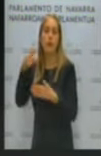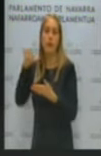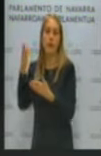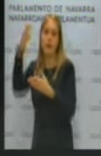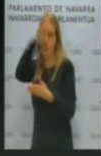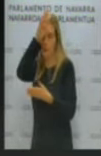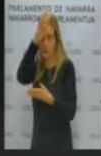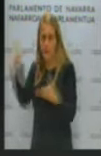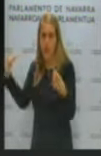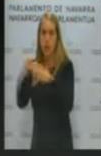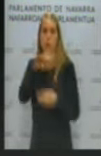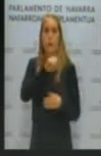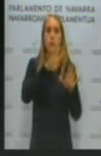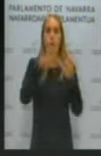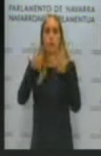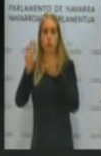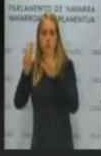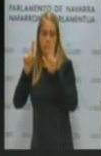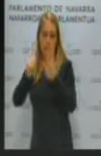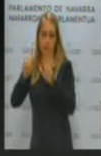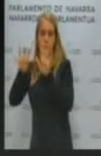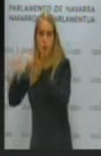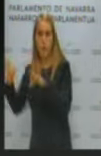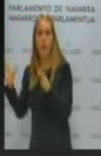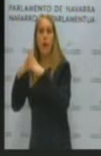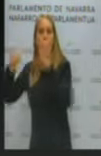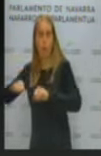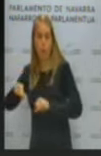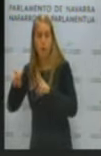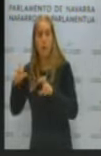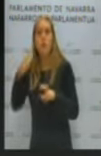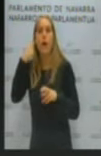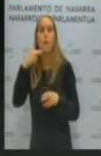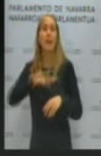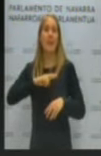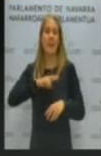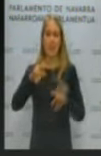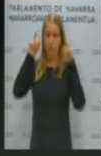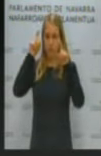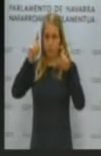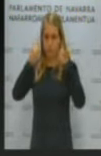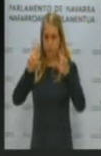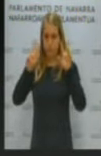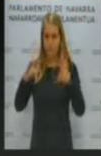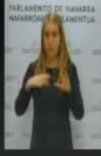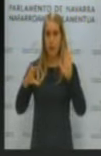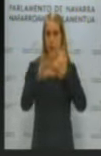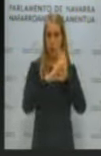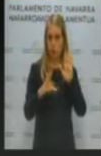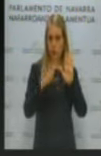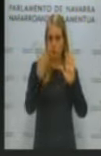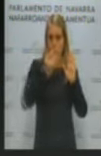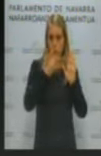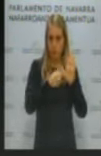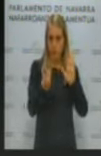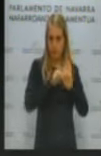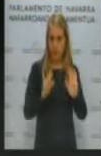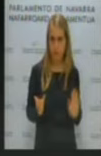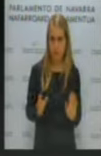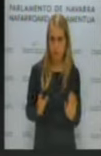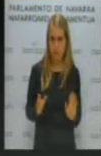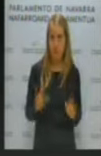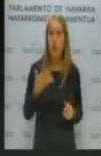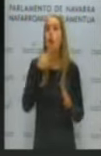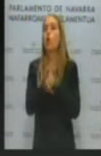en 1979 y estudiar vías legales para no impartir religión confesional en el currículo escolar, lo cual no excluirá